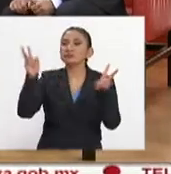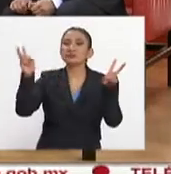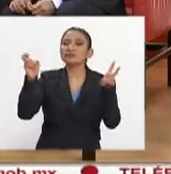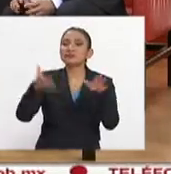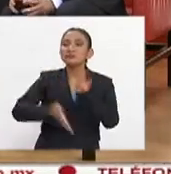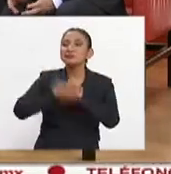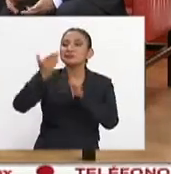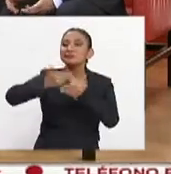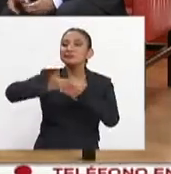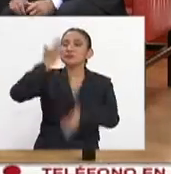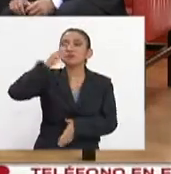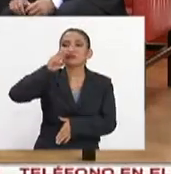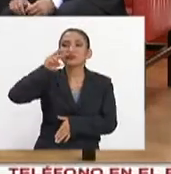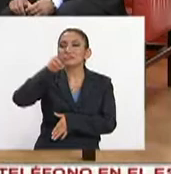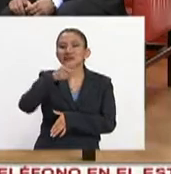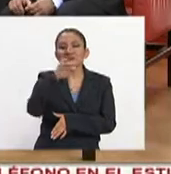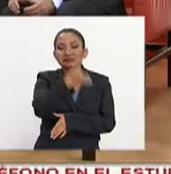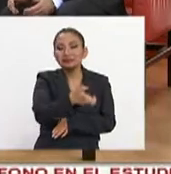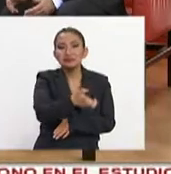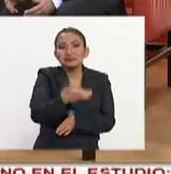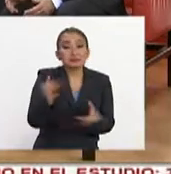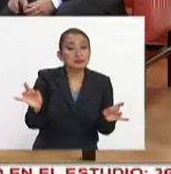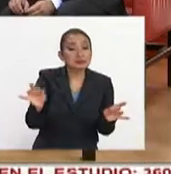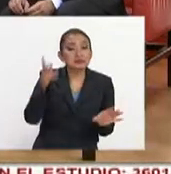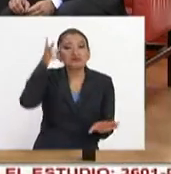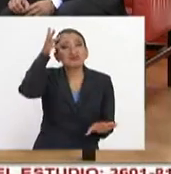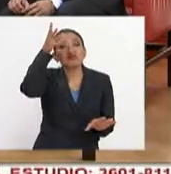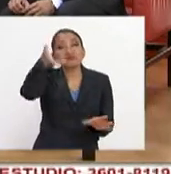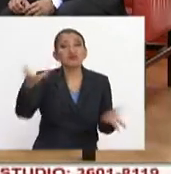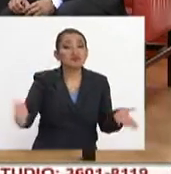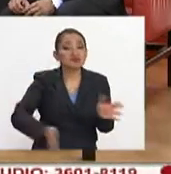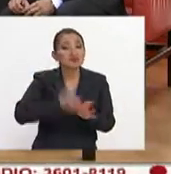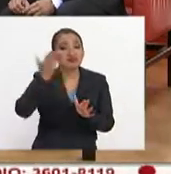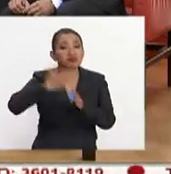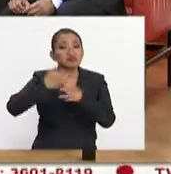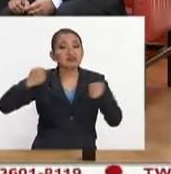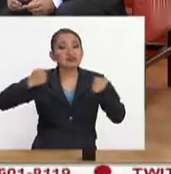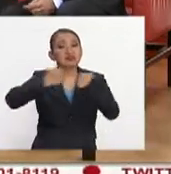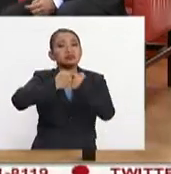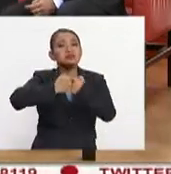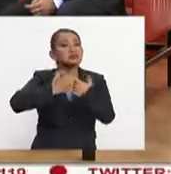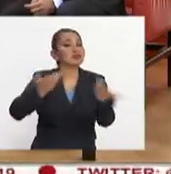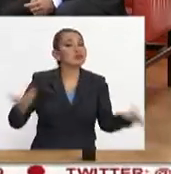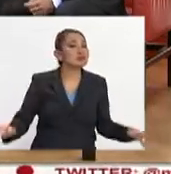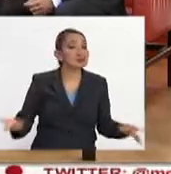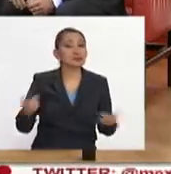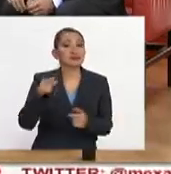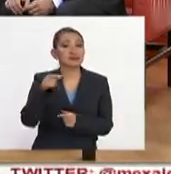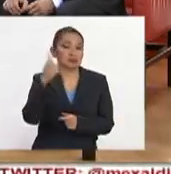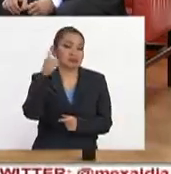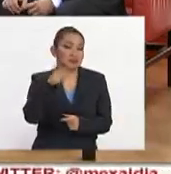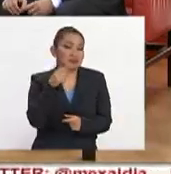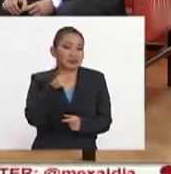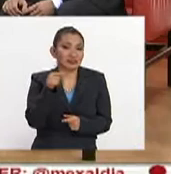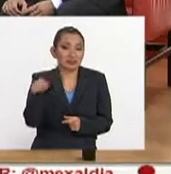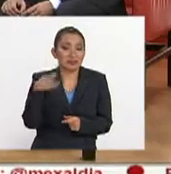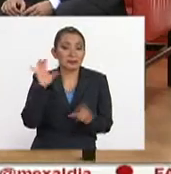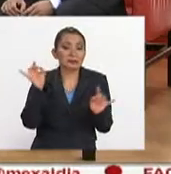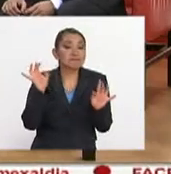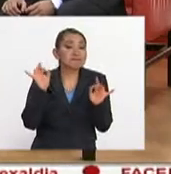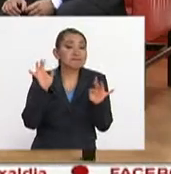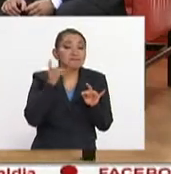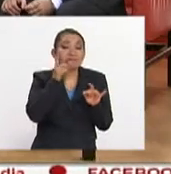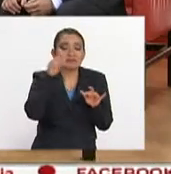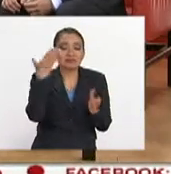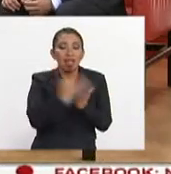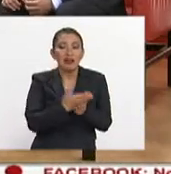¿cómo han estado ustedes contemplando esta proyección, ¿no?, de construcción del muro fronterizo? Pues precisamente para